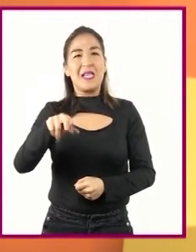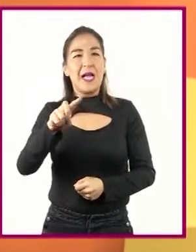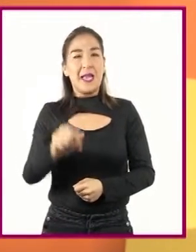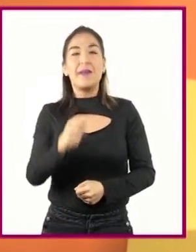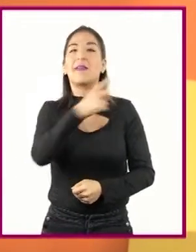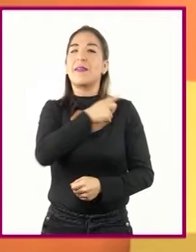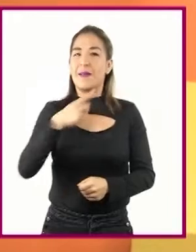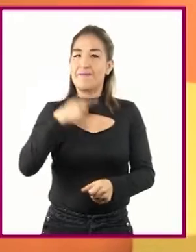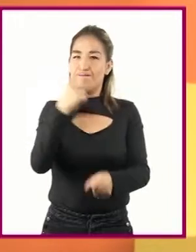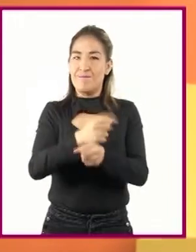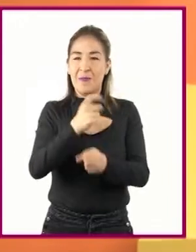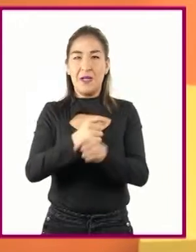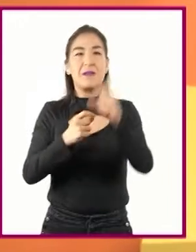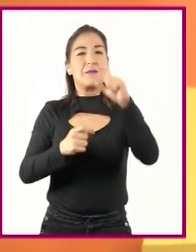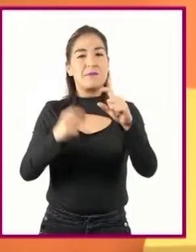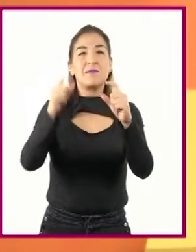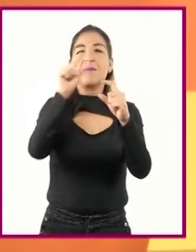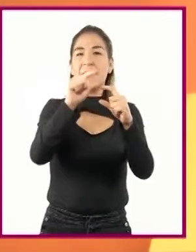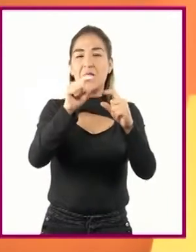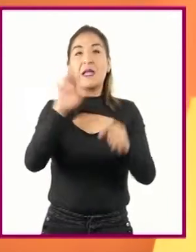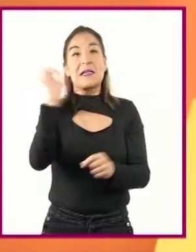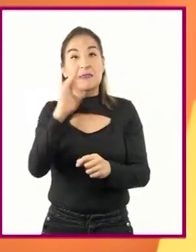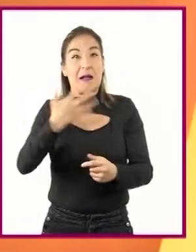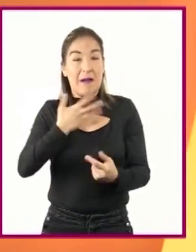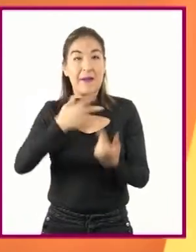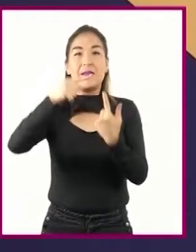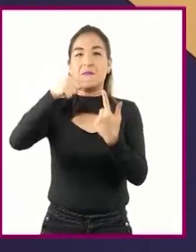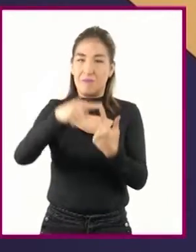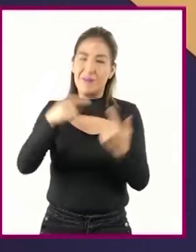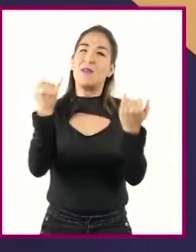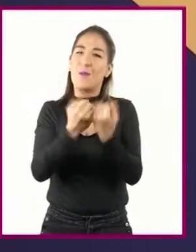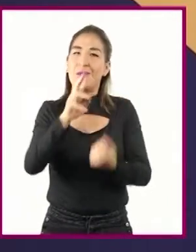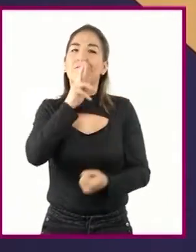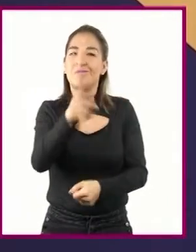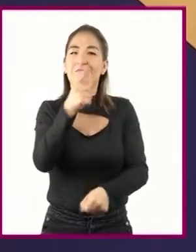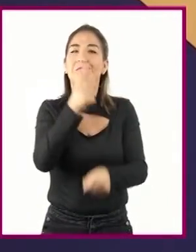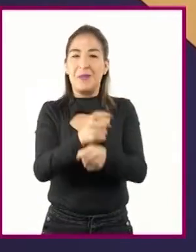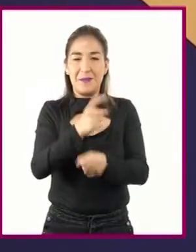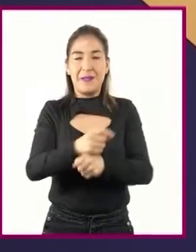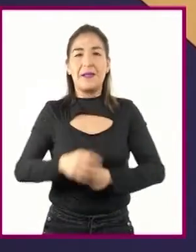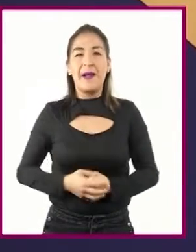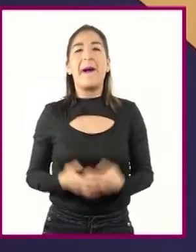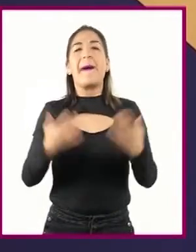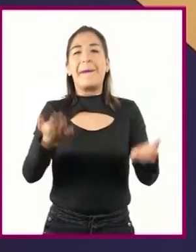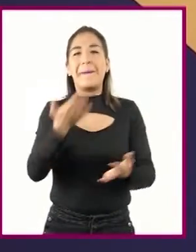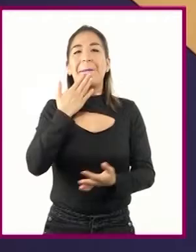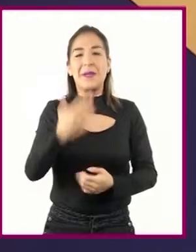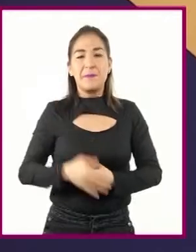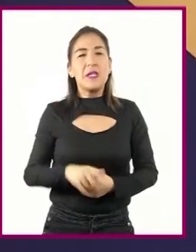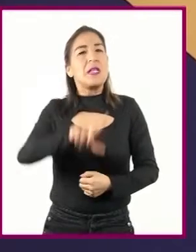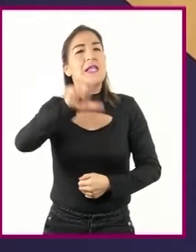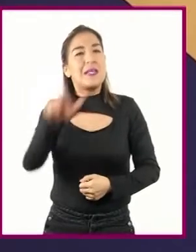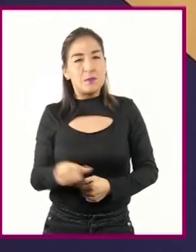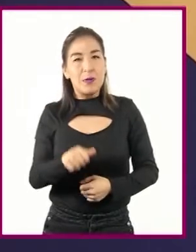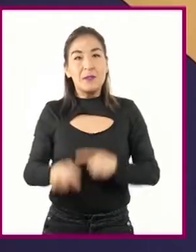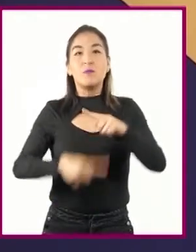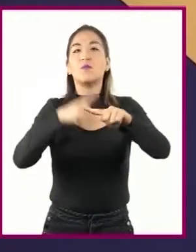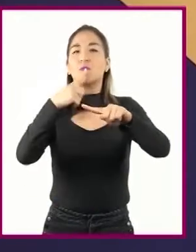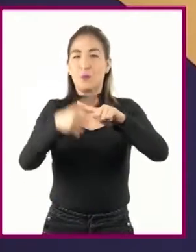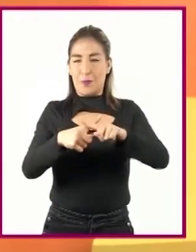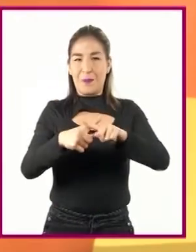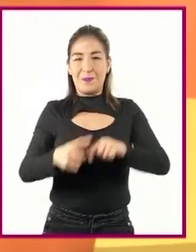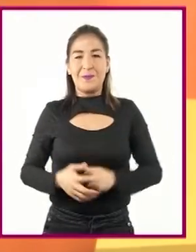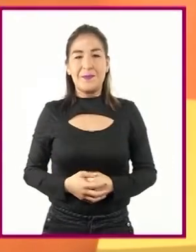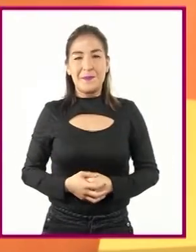las potencias y las raíces en caso de que las hubiera. ¡Ah, muy Muy bien. Y luego las